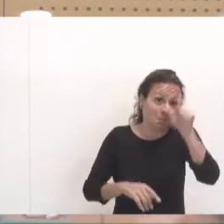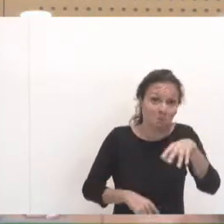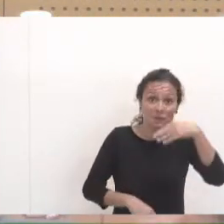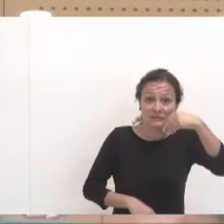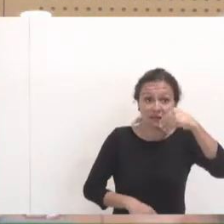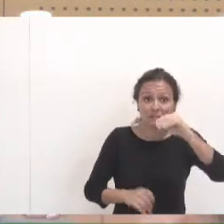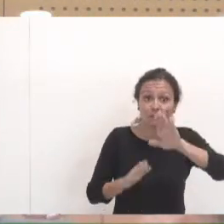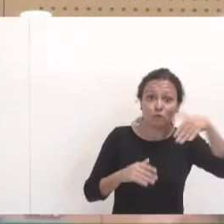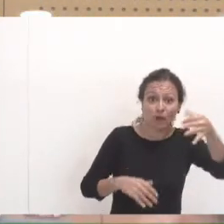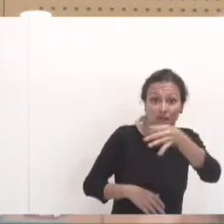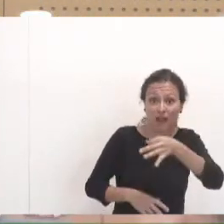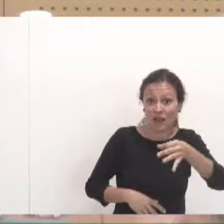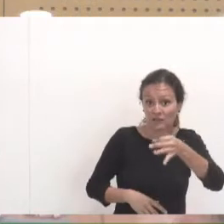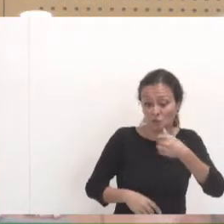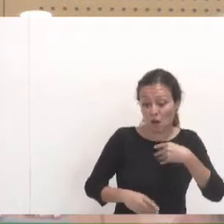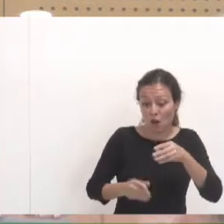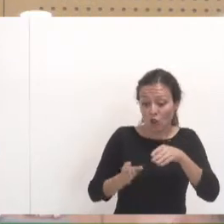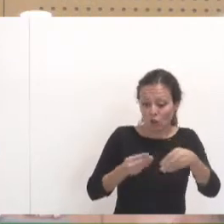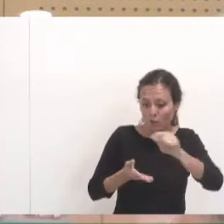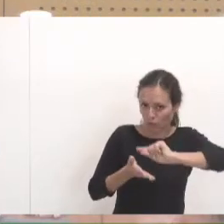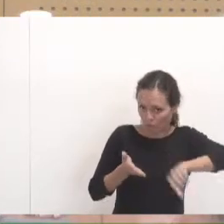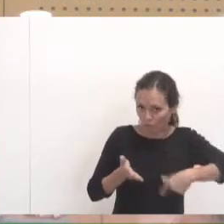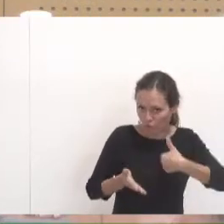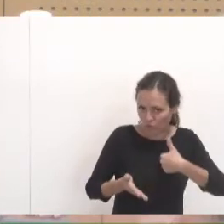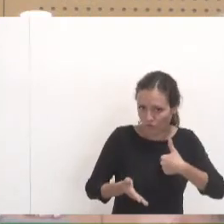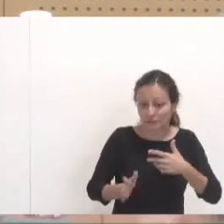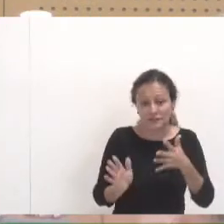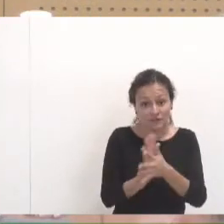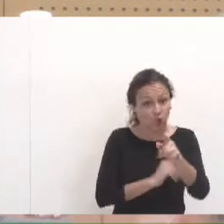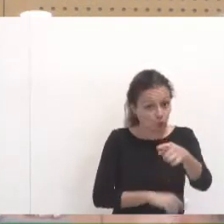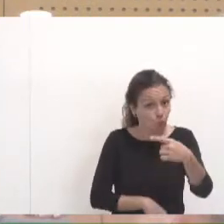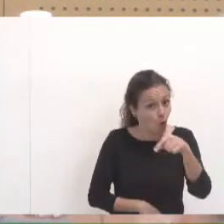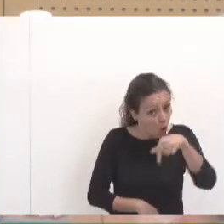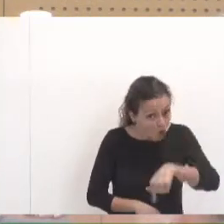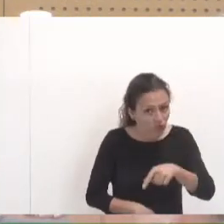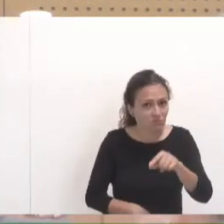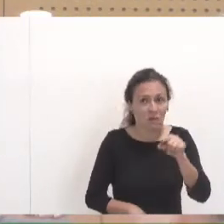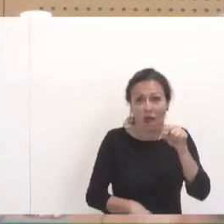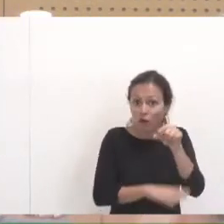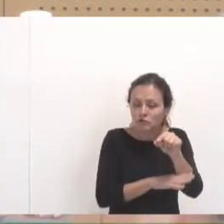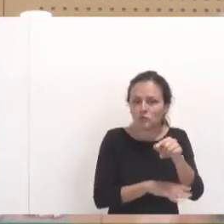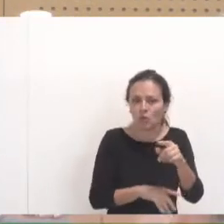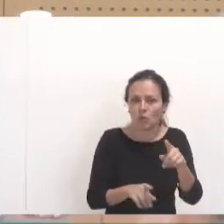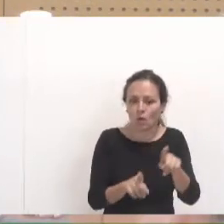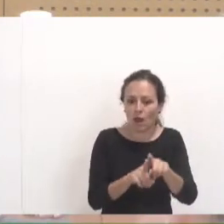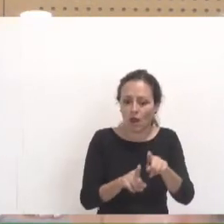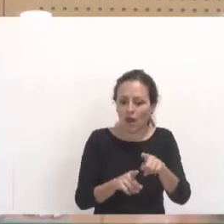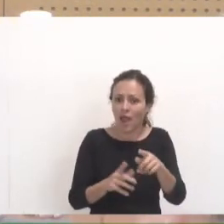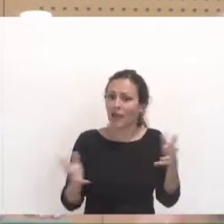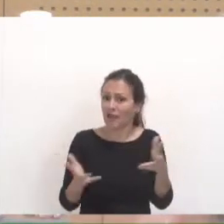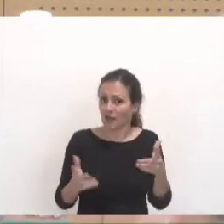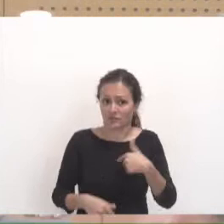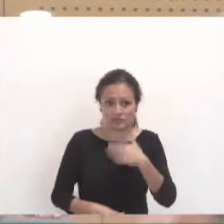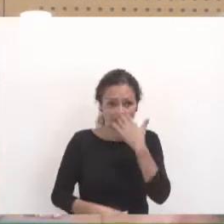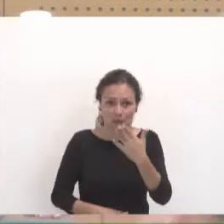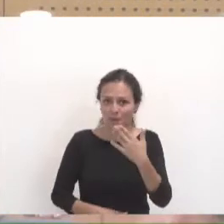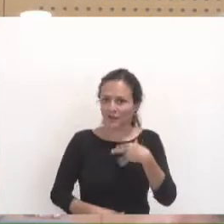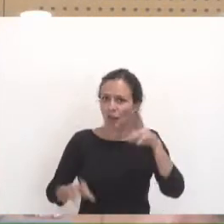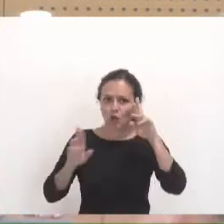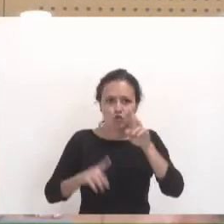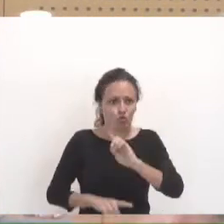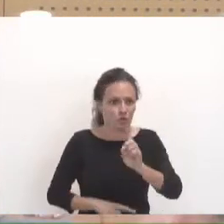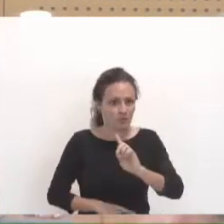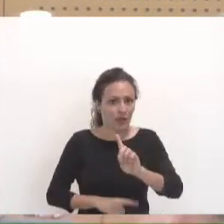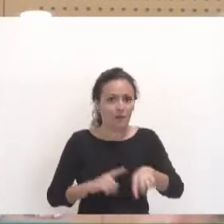de algún documento firmado por mí. Por lo tanto, usted ha hecho hoy unas acusaciones muy, muy graves, que no me lo esperaba de usted, y siento